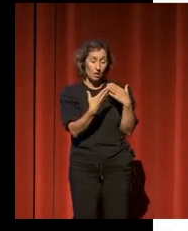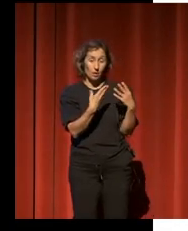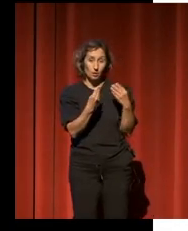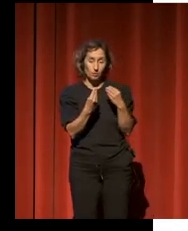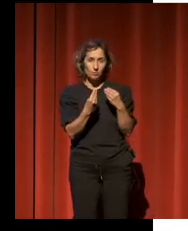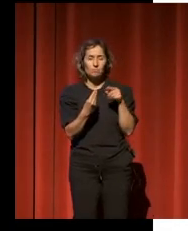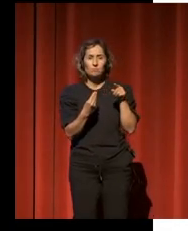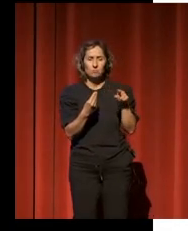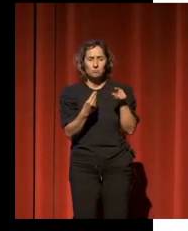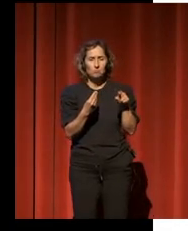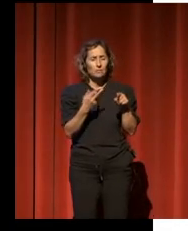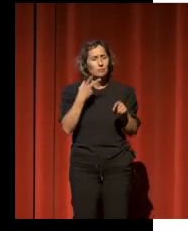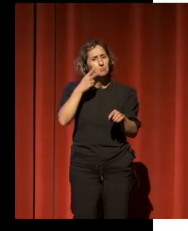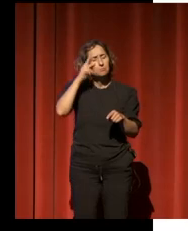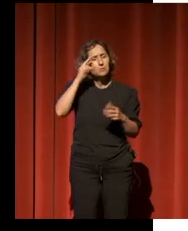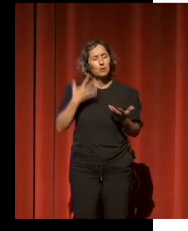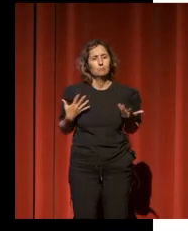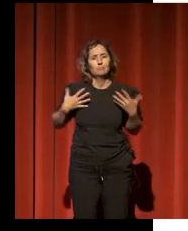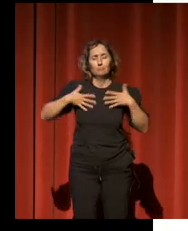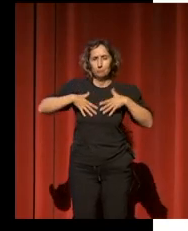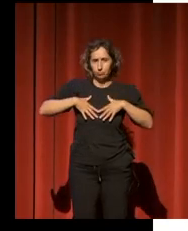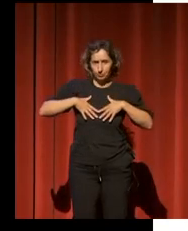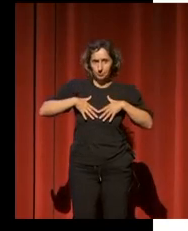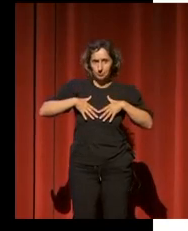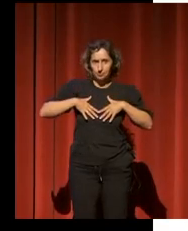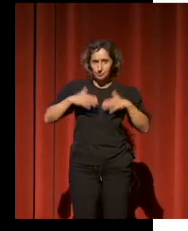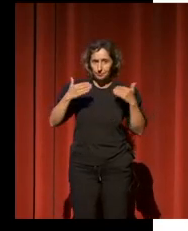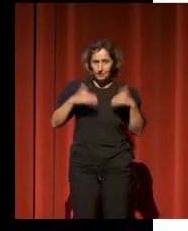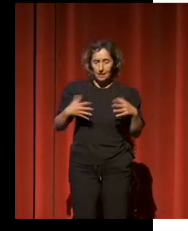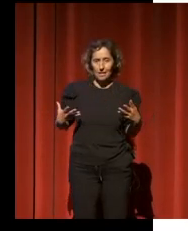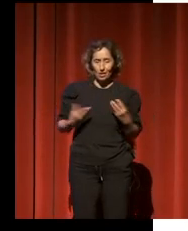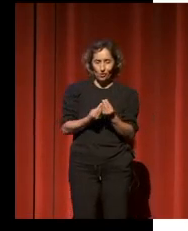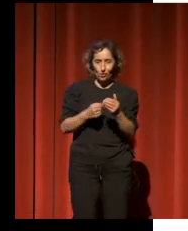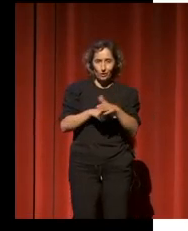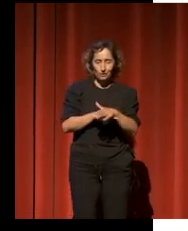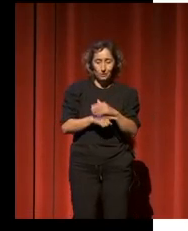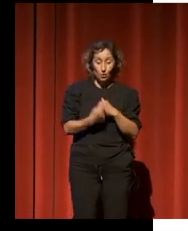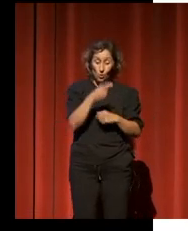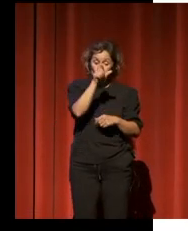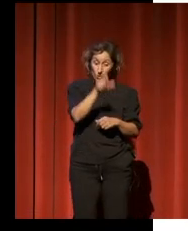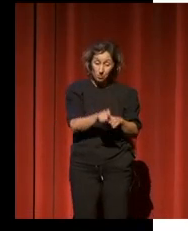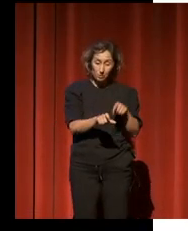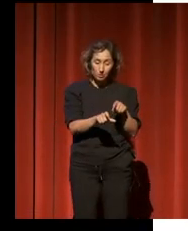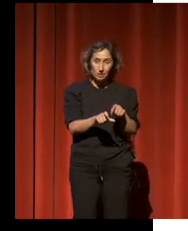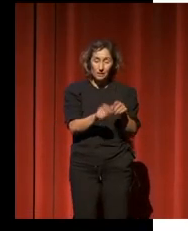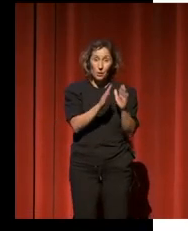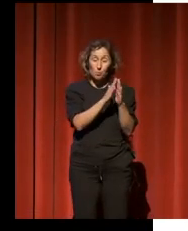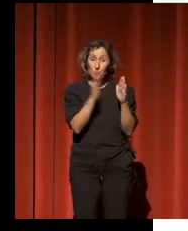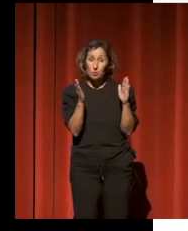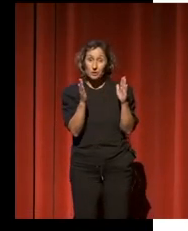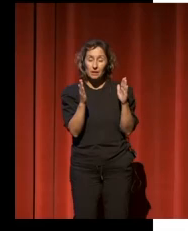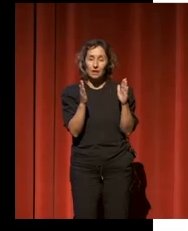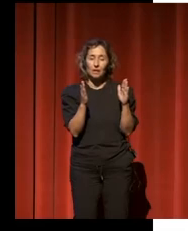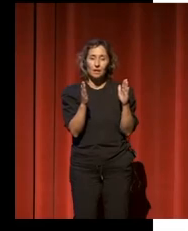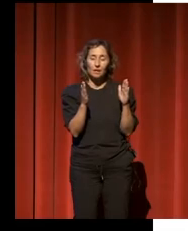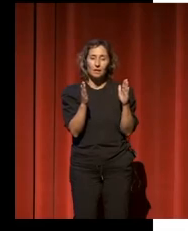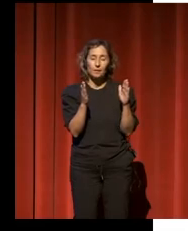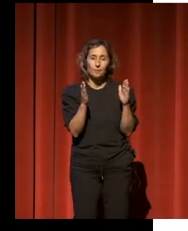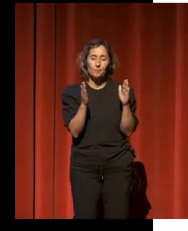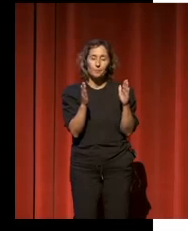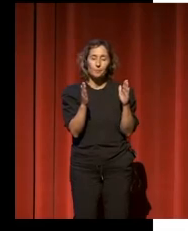promoción de prácticas participativas Mirad esta cita de a una persona Ah muy involucrada en una biblioteca que